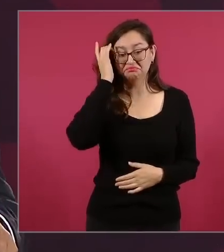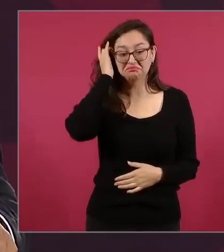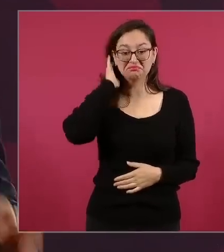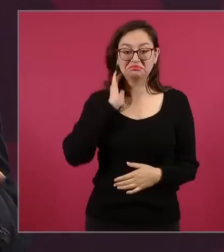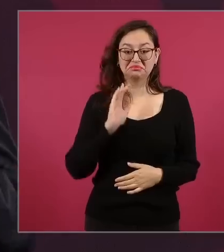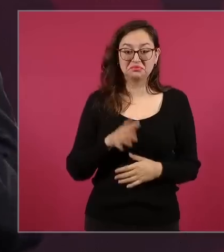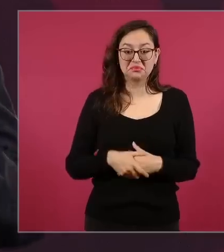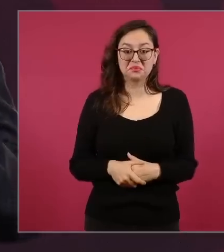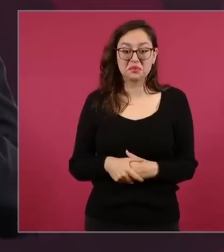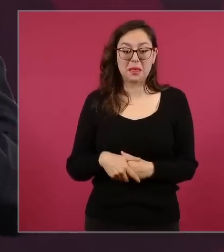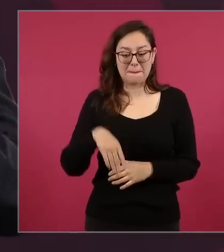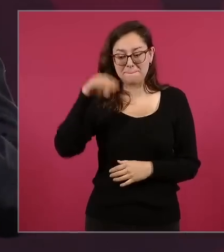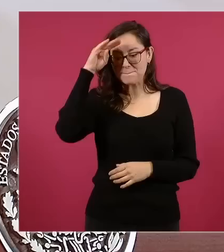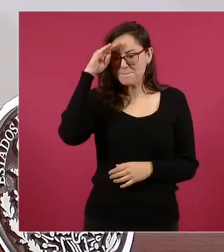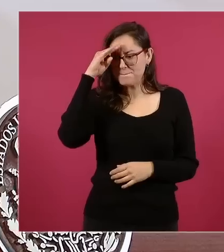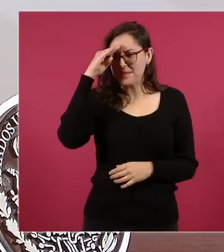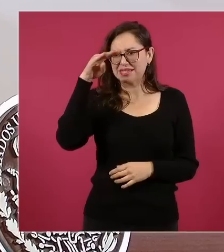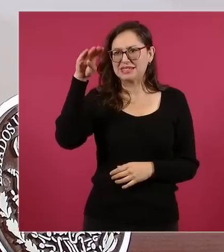se interpreta